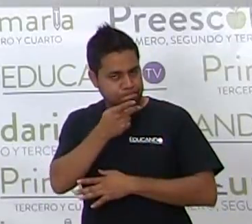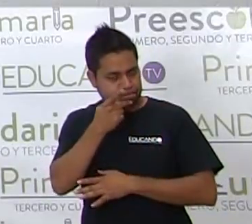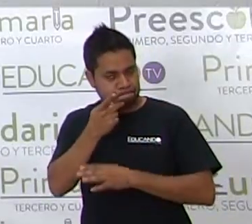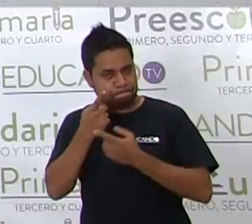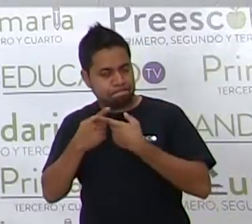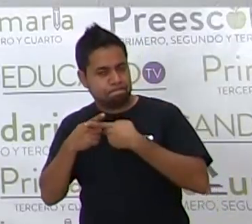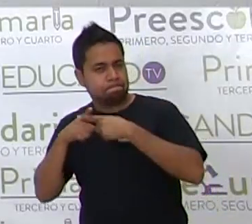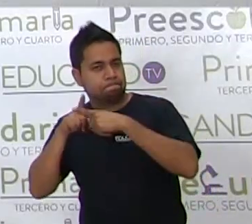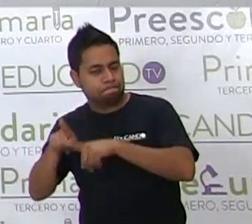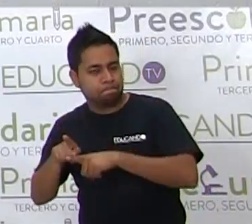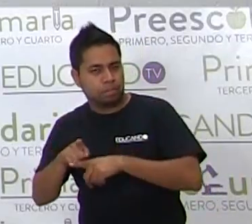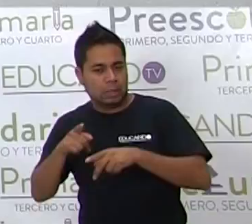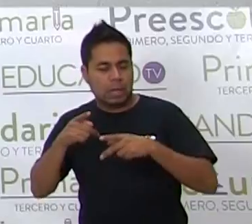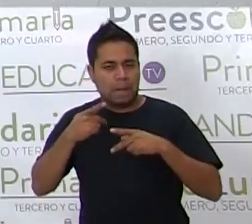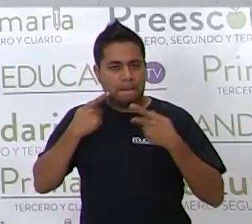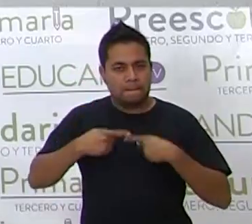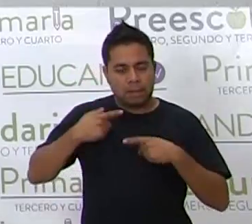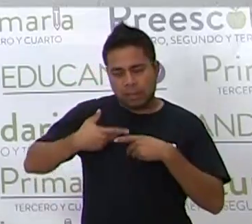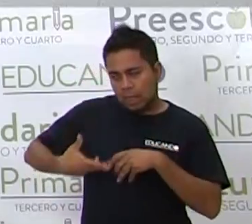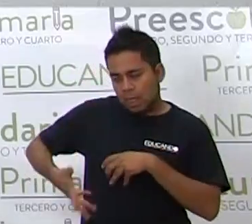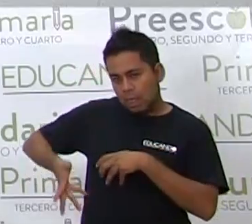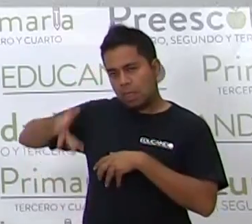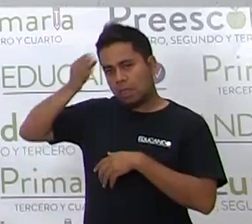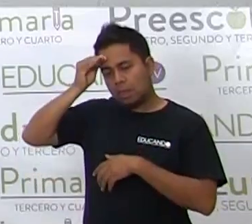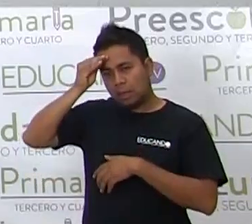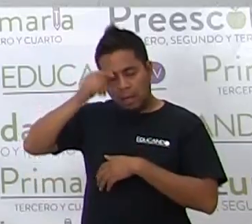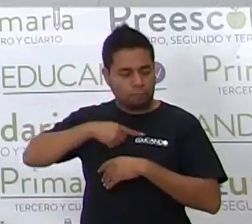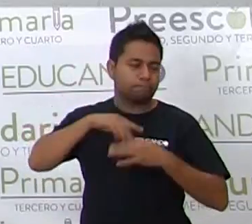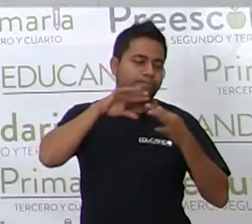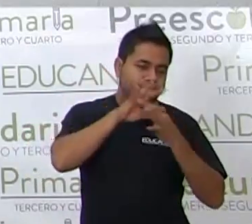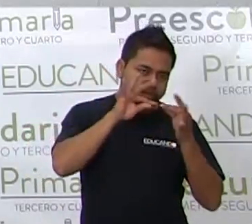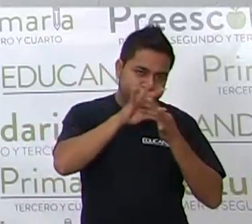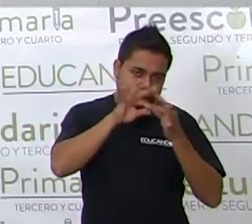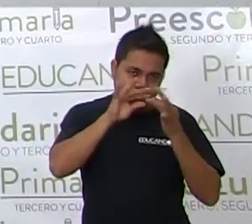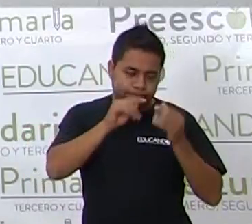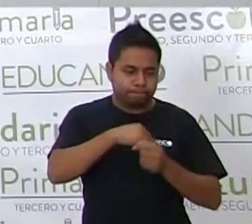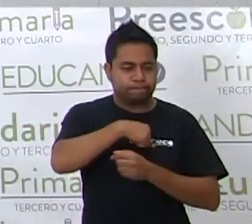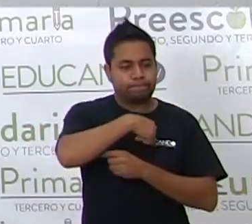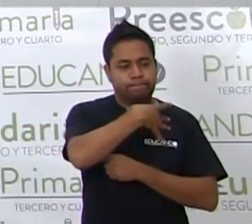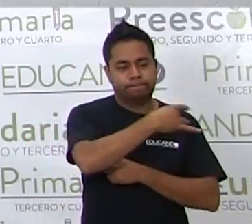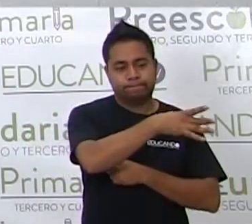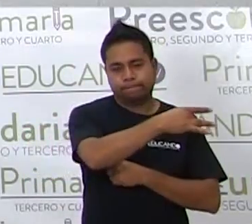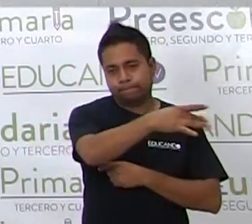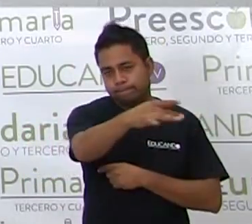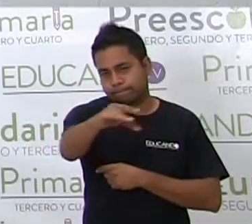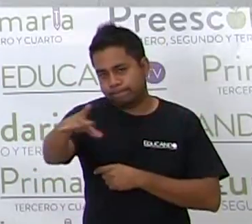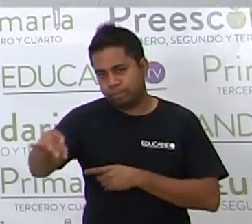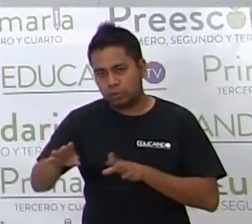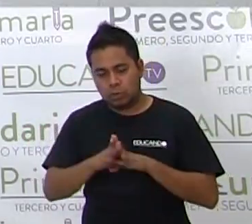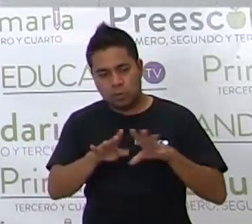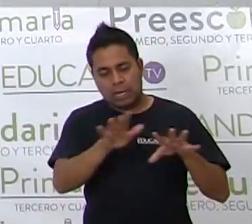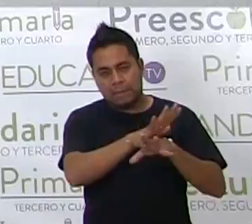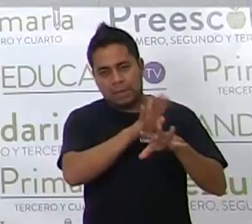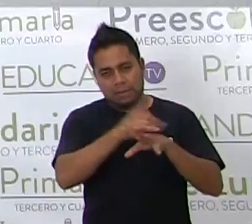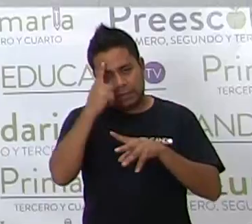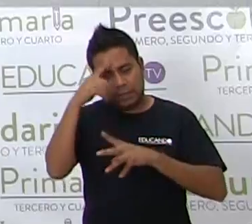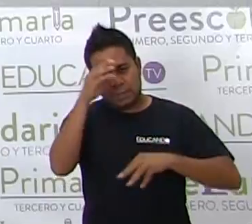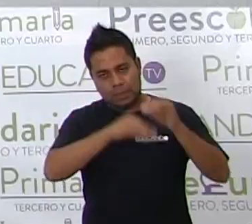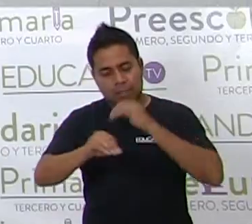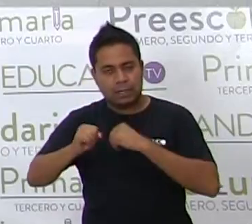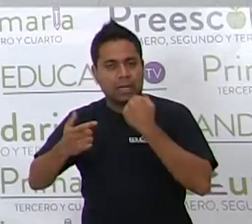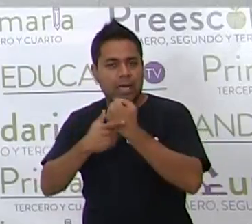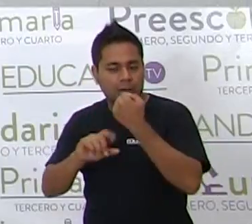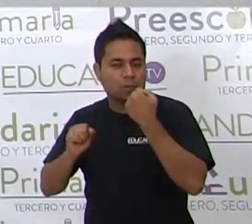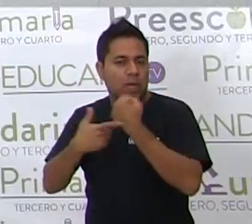diferente y cada persona le va agregando algo más que le pueda ser familiar a lo que